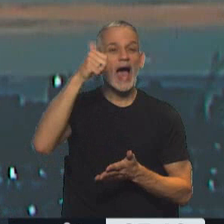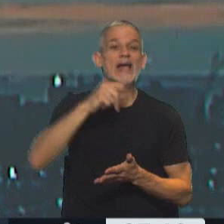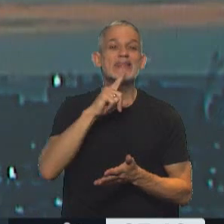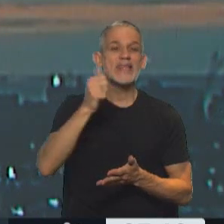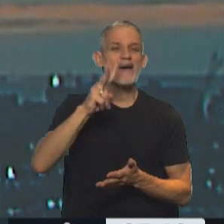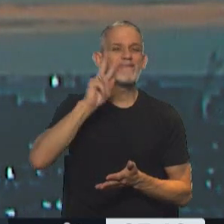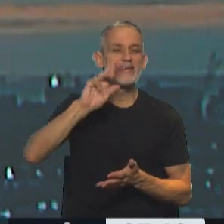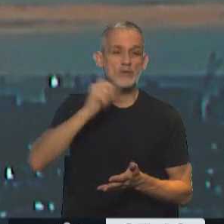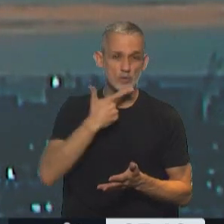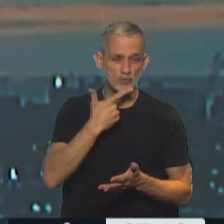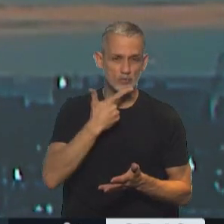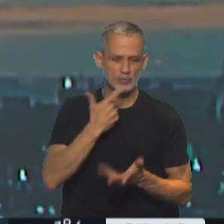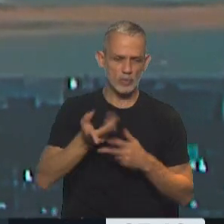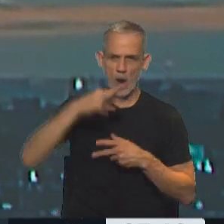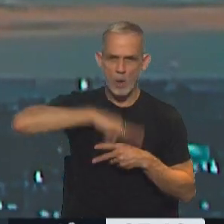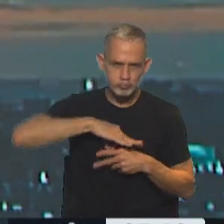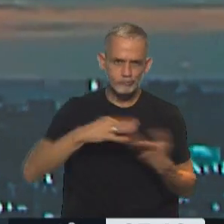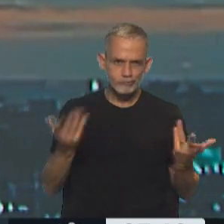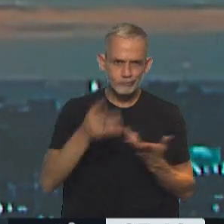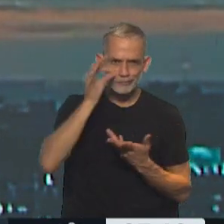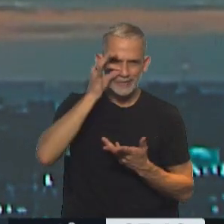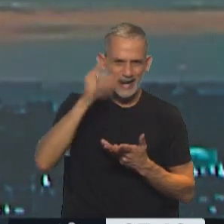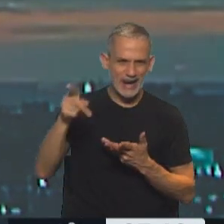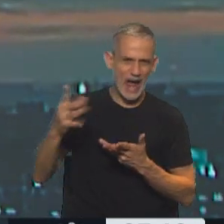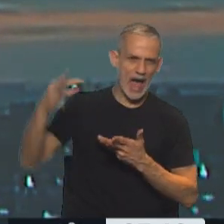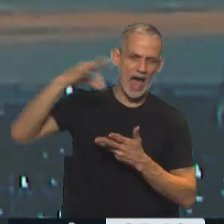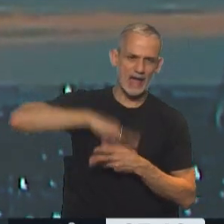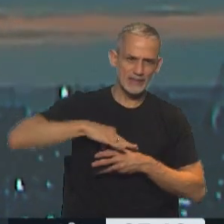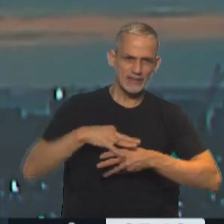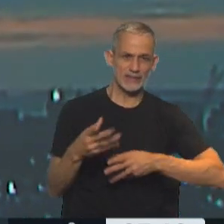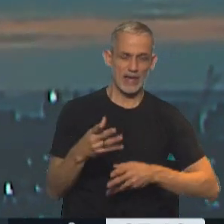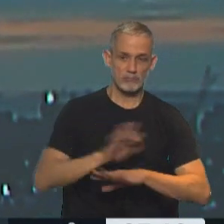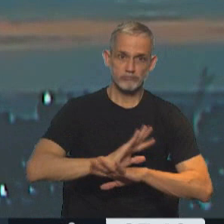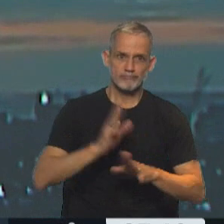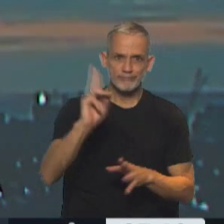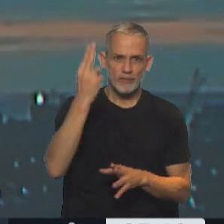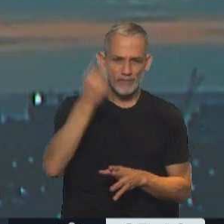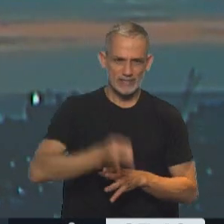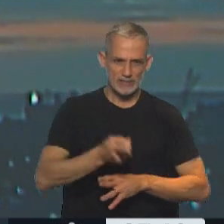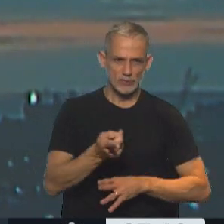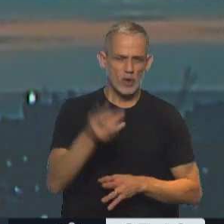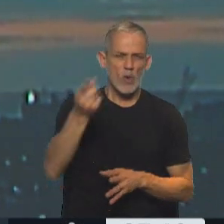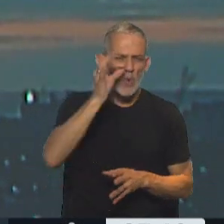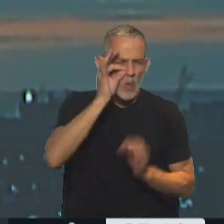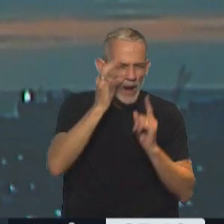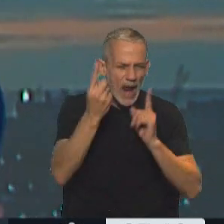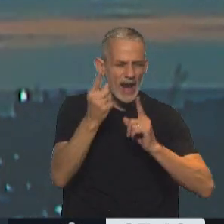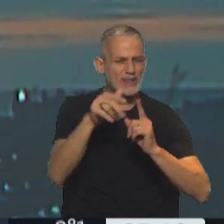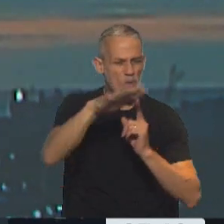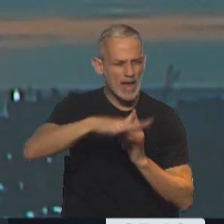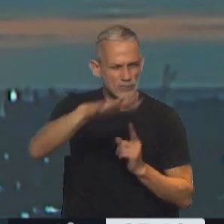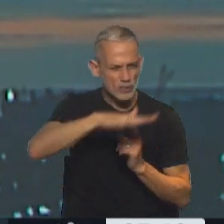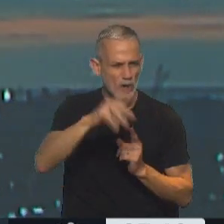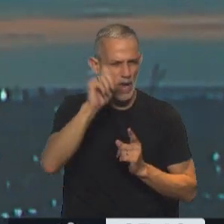murió infectada por esta enfermedad que se transmite a través de un tipo de roedor, en particular en una zona, te